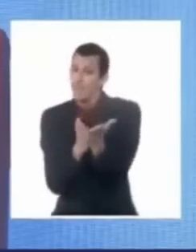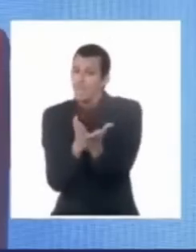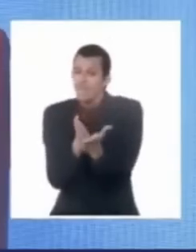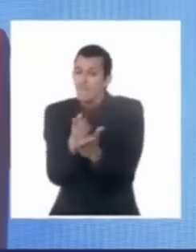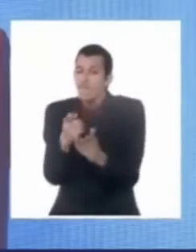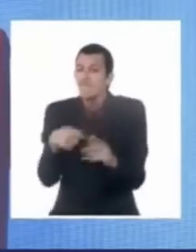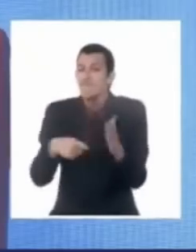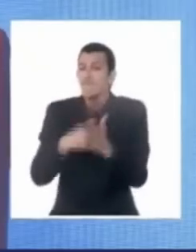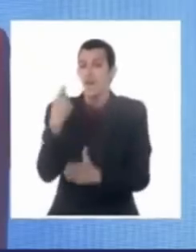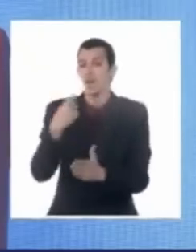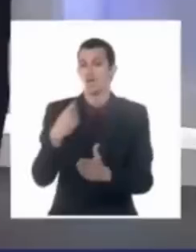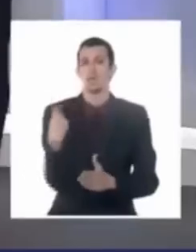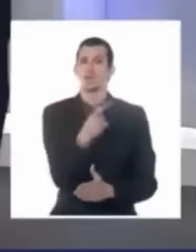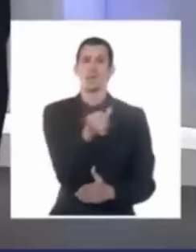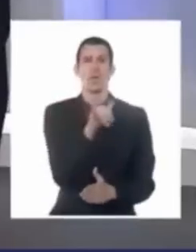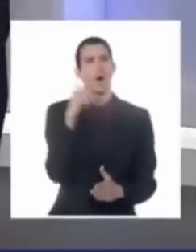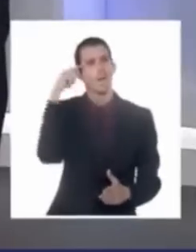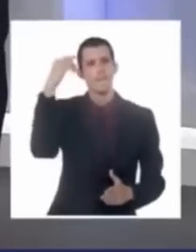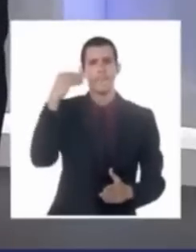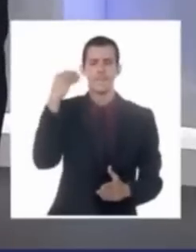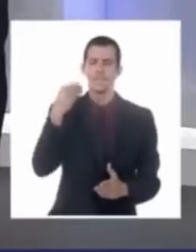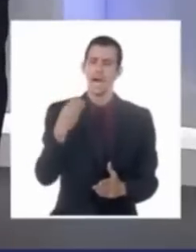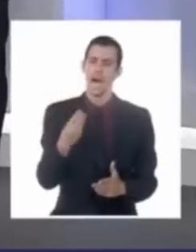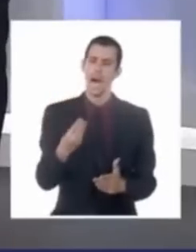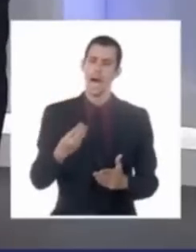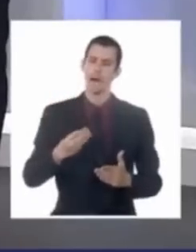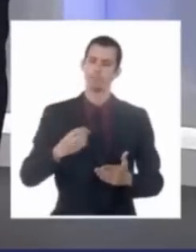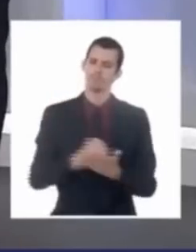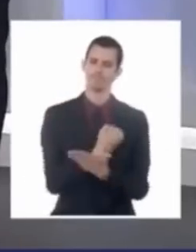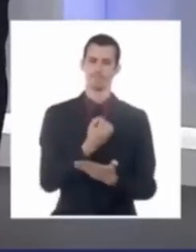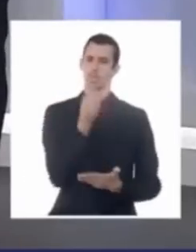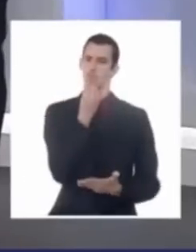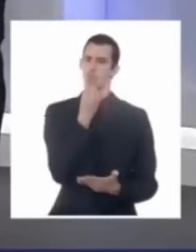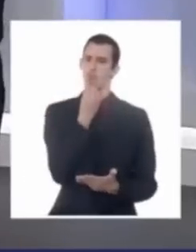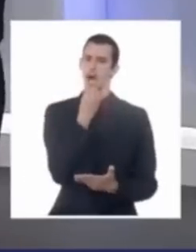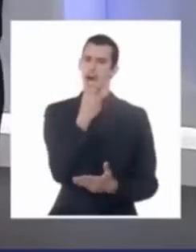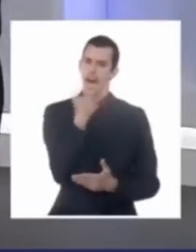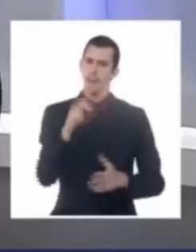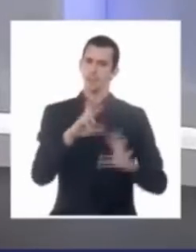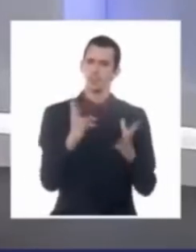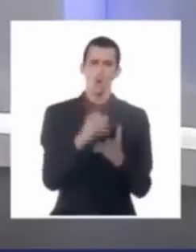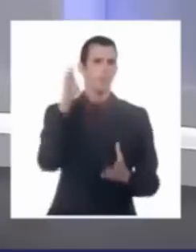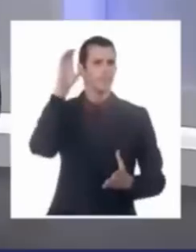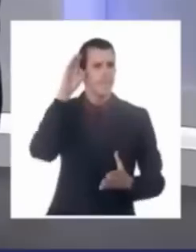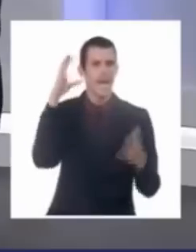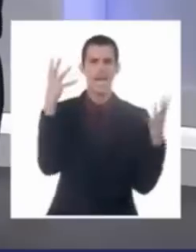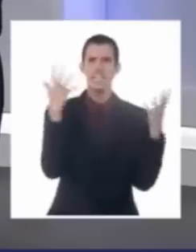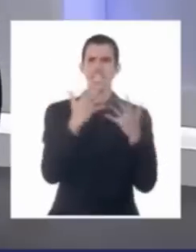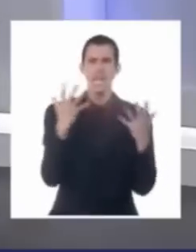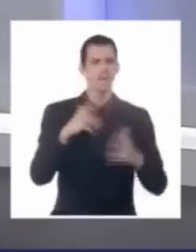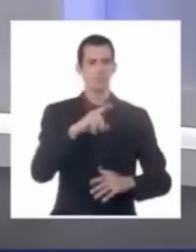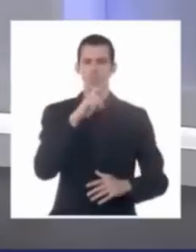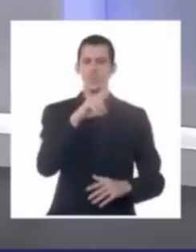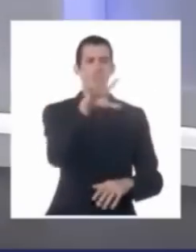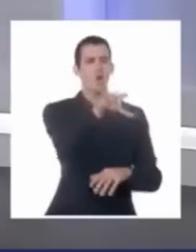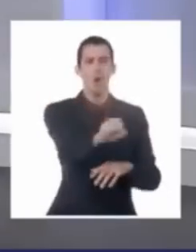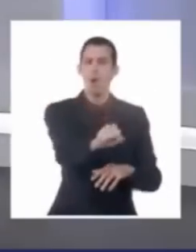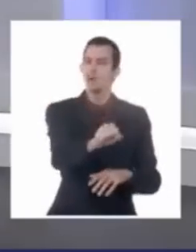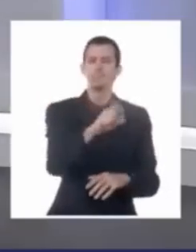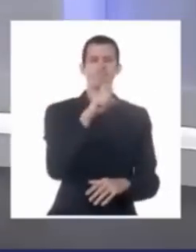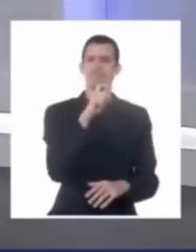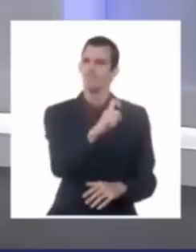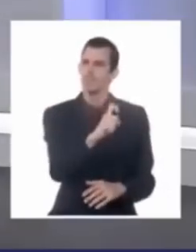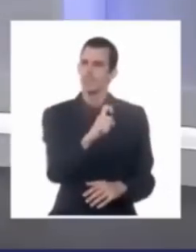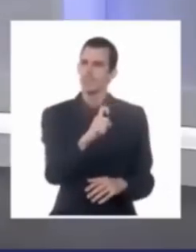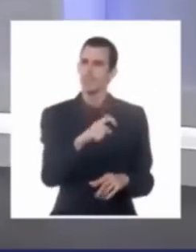de estos hechos sin embargo en redes sociales en algunas publicaciones se insiste en el signo de impunidad que la policía los órganos del Ministerio del interior